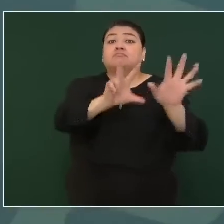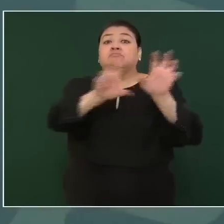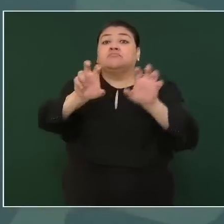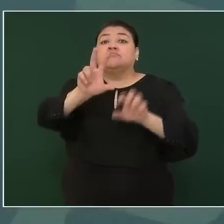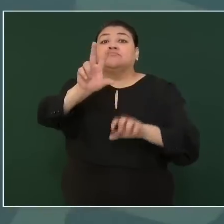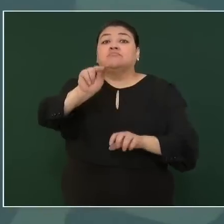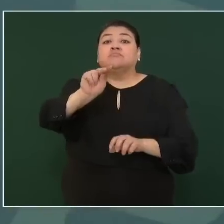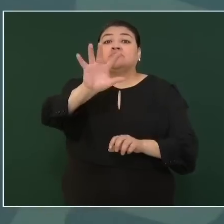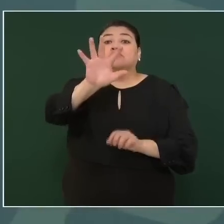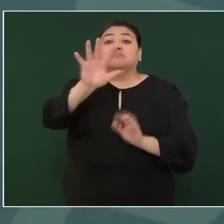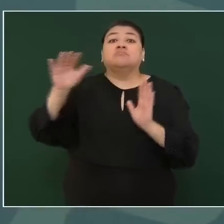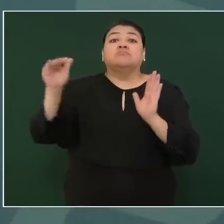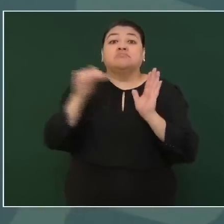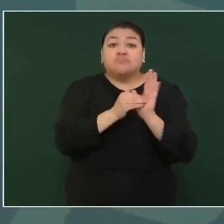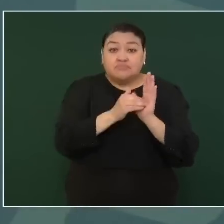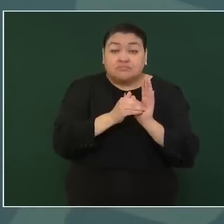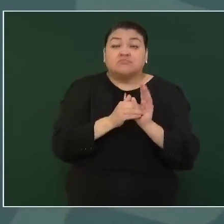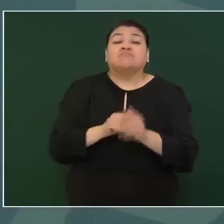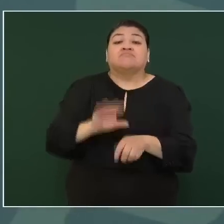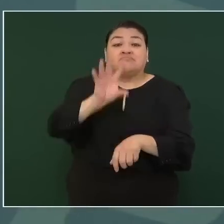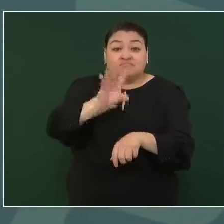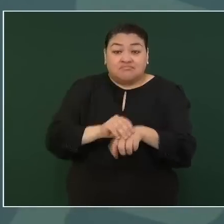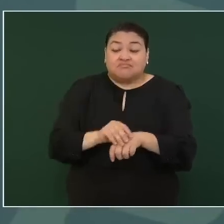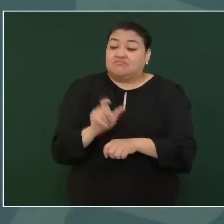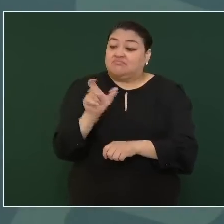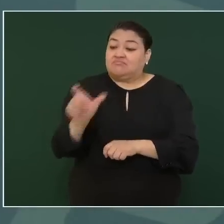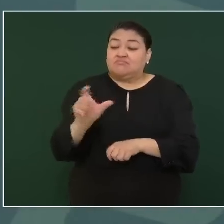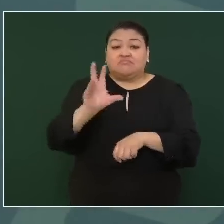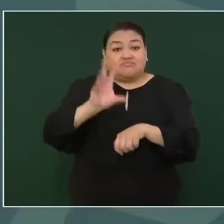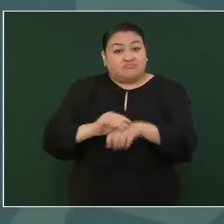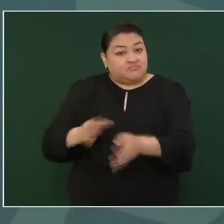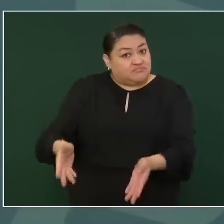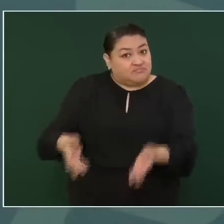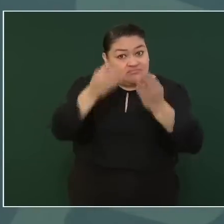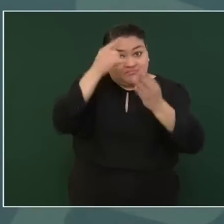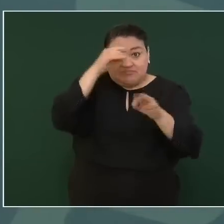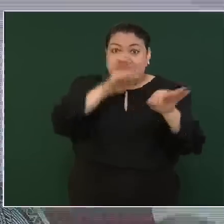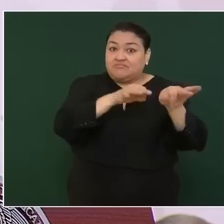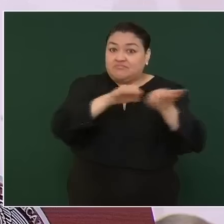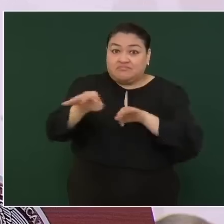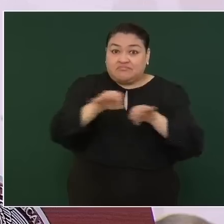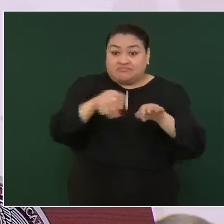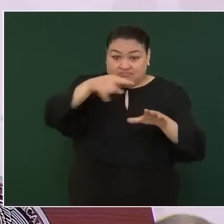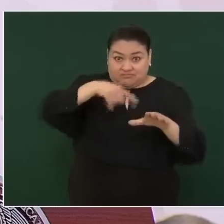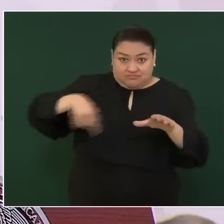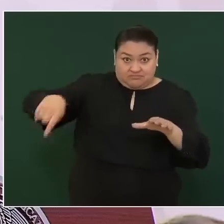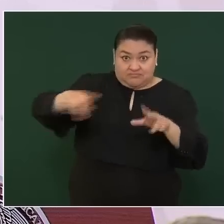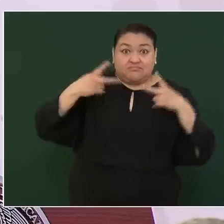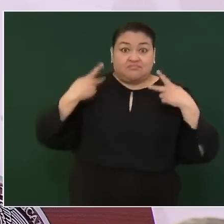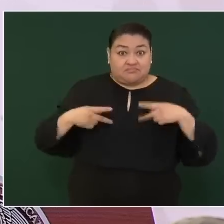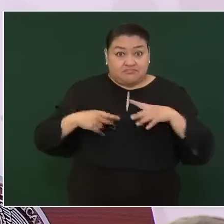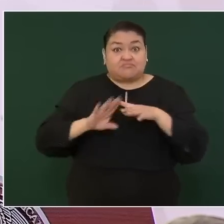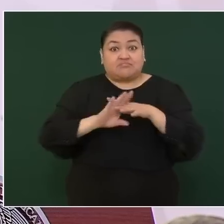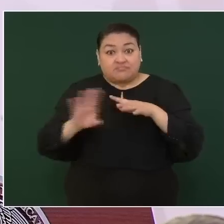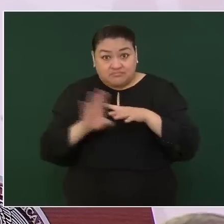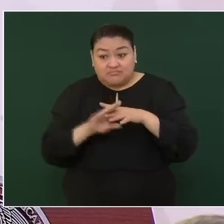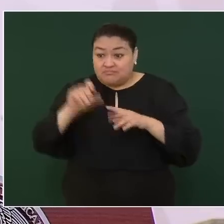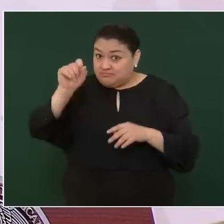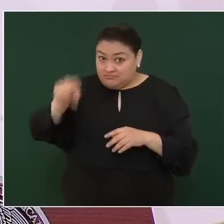885,000 permisos y visas de trabajo para personas migrantes y para